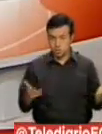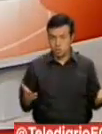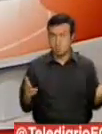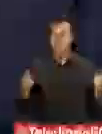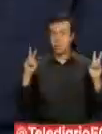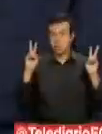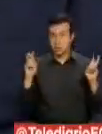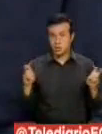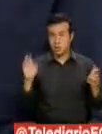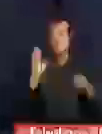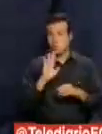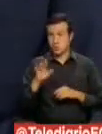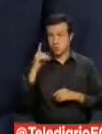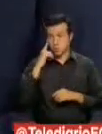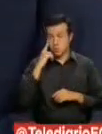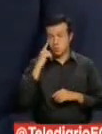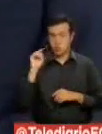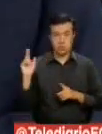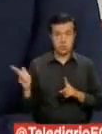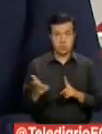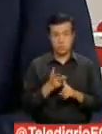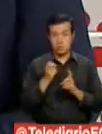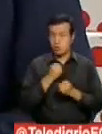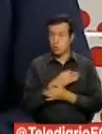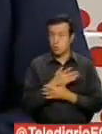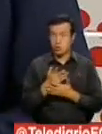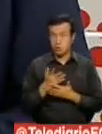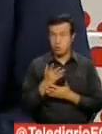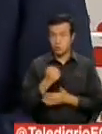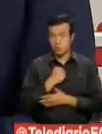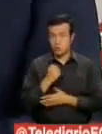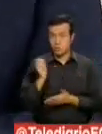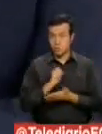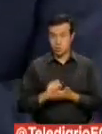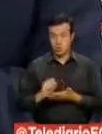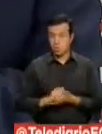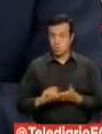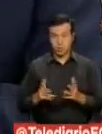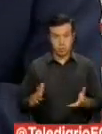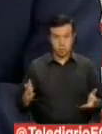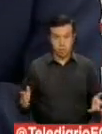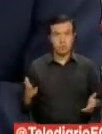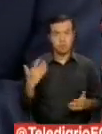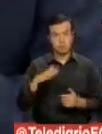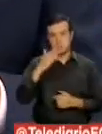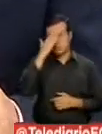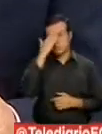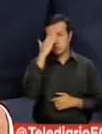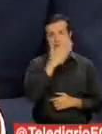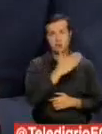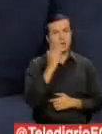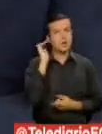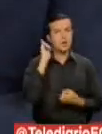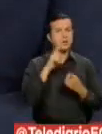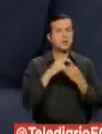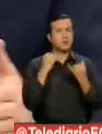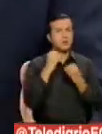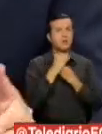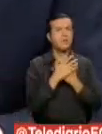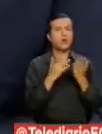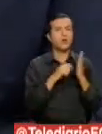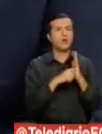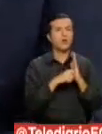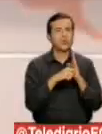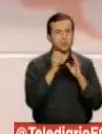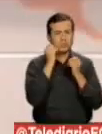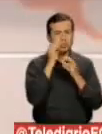la denominación de tercer producto, no fue de su autoría. ¿Usted conocía de esto? ¿Hasta dónde llega el informe de Contraloría